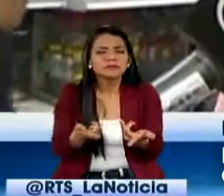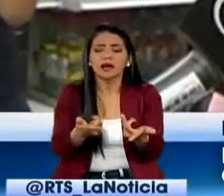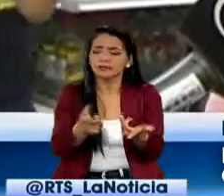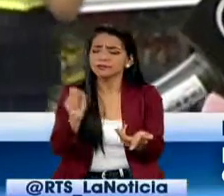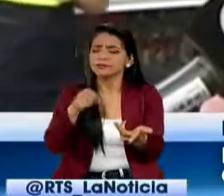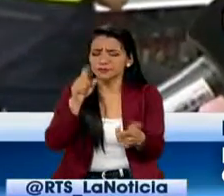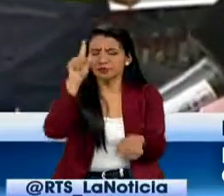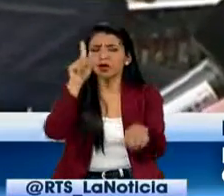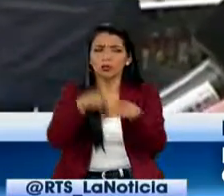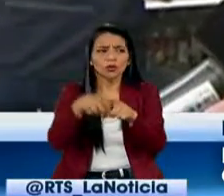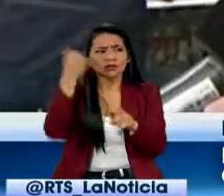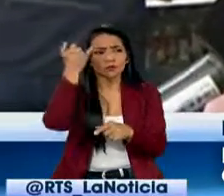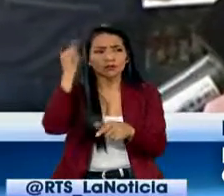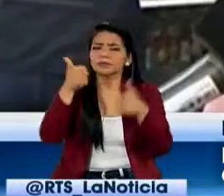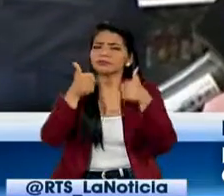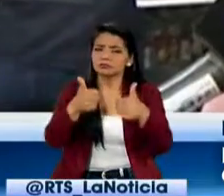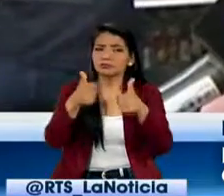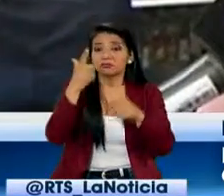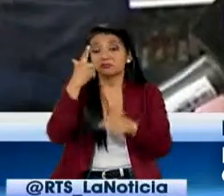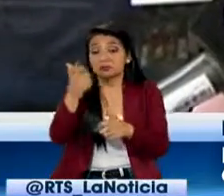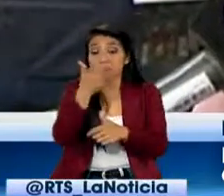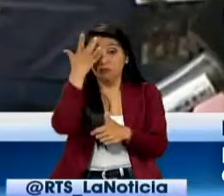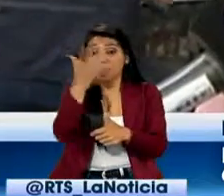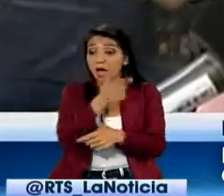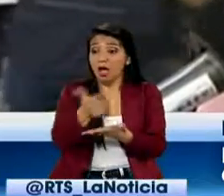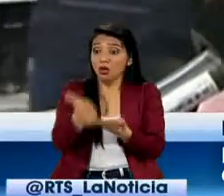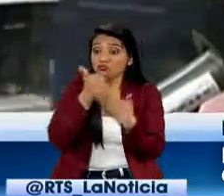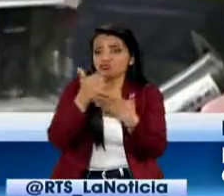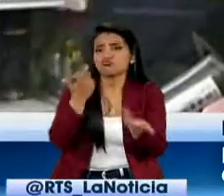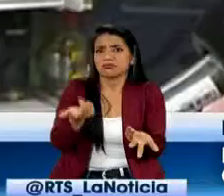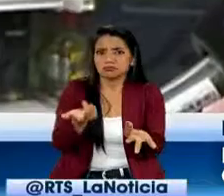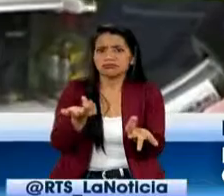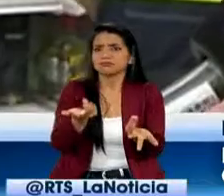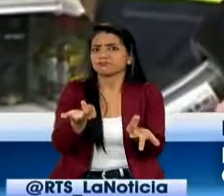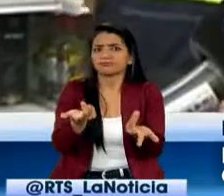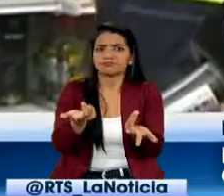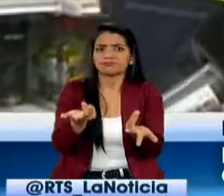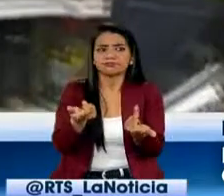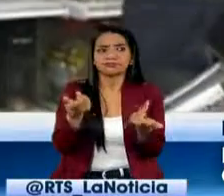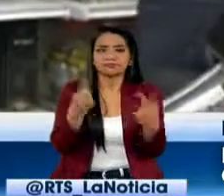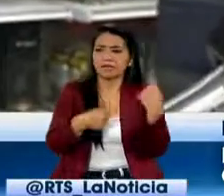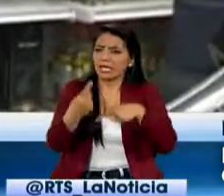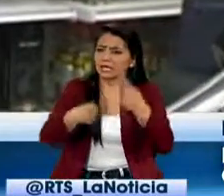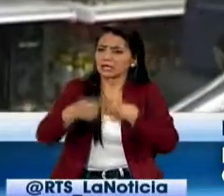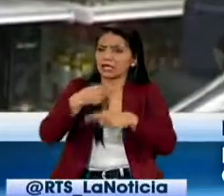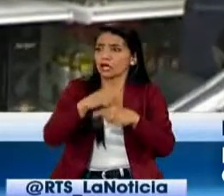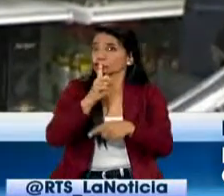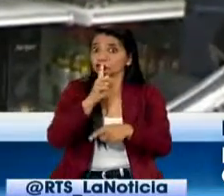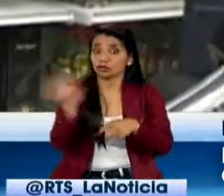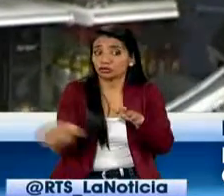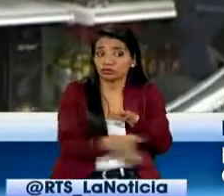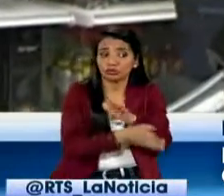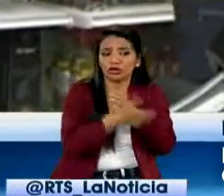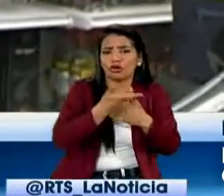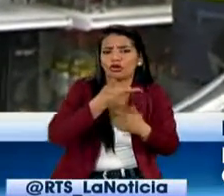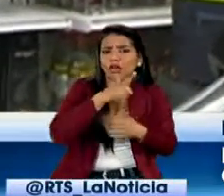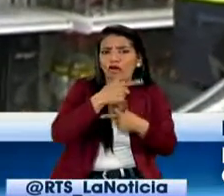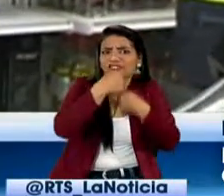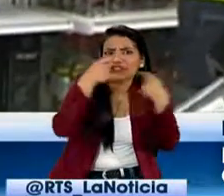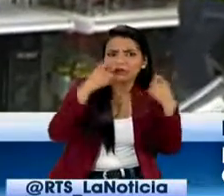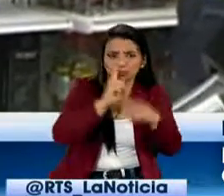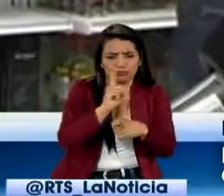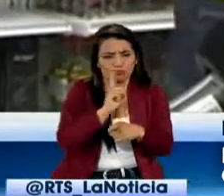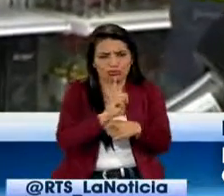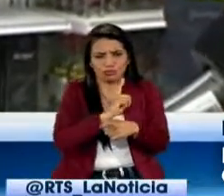porque eso ayuda también a que no se haya este tipo de contrabando de licores, ¿no? Especialmente lo que